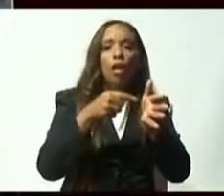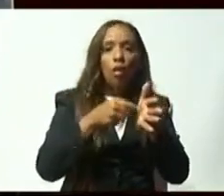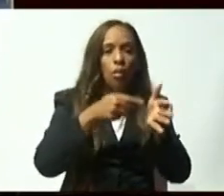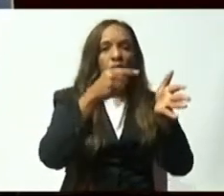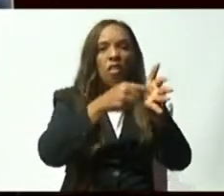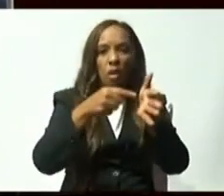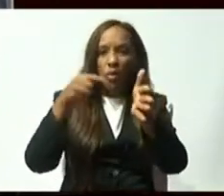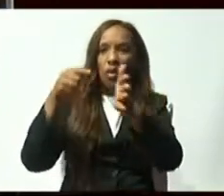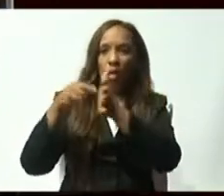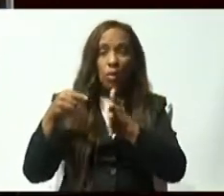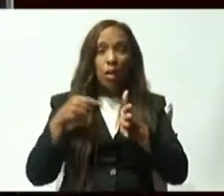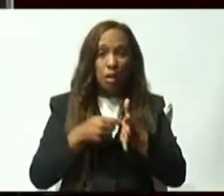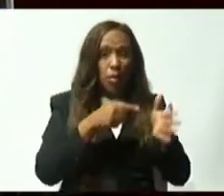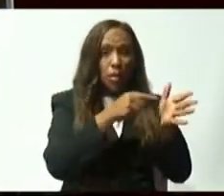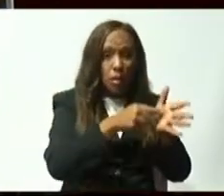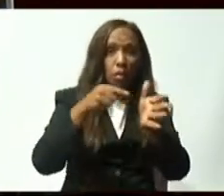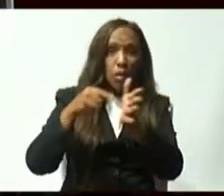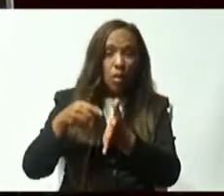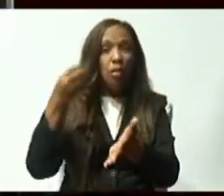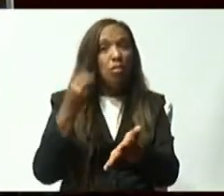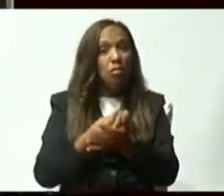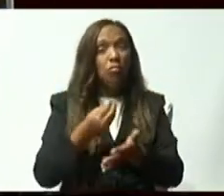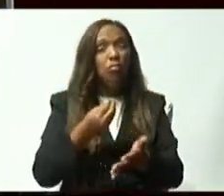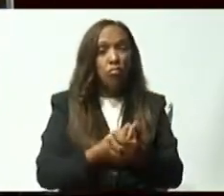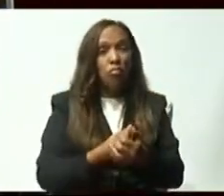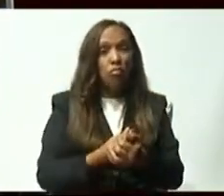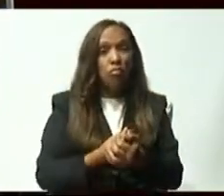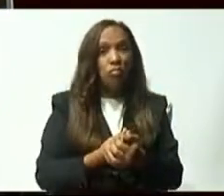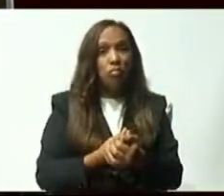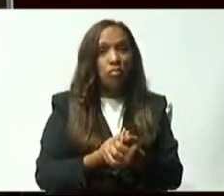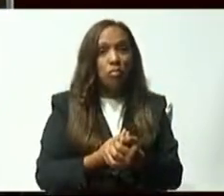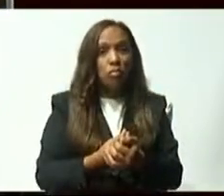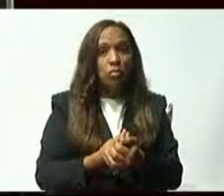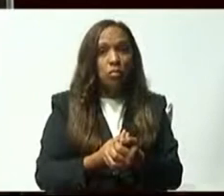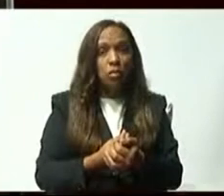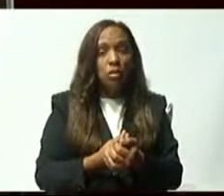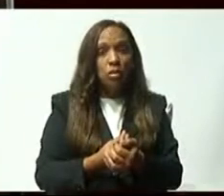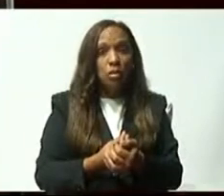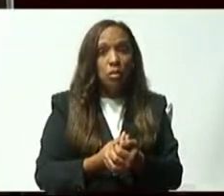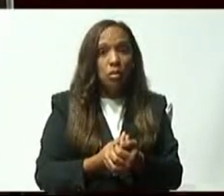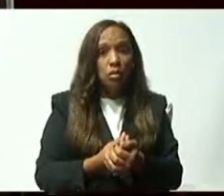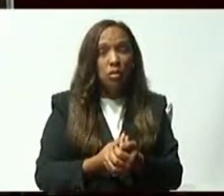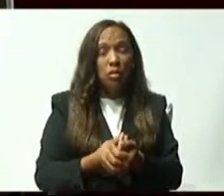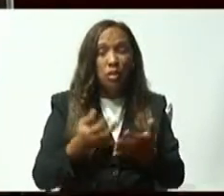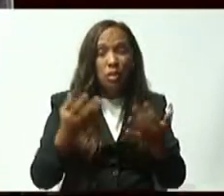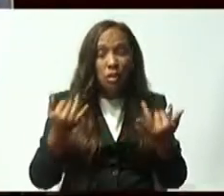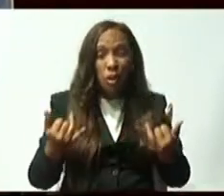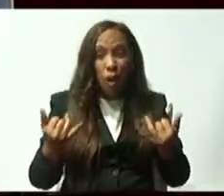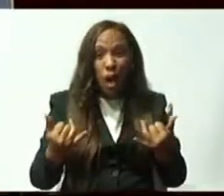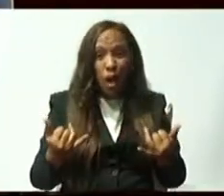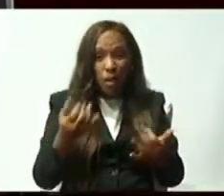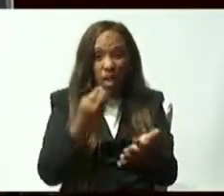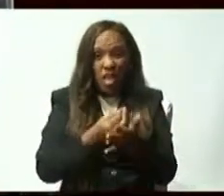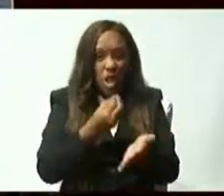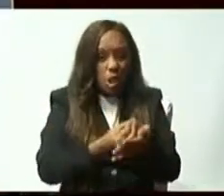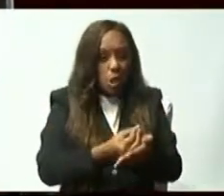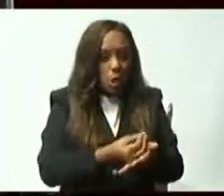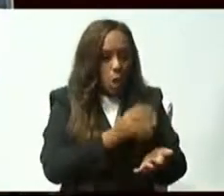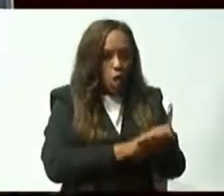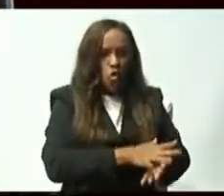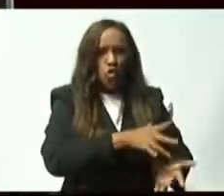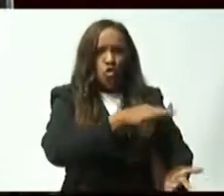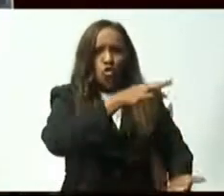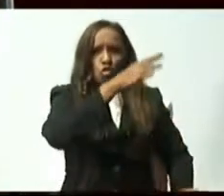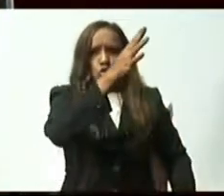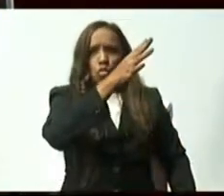que me ha pasado a mí. Yo no andaba con un delincuente. Yo andaba con un exdiputado que